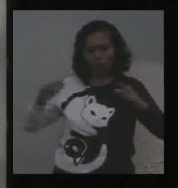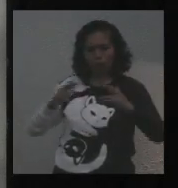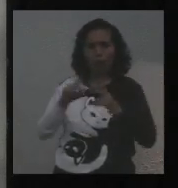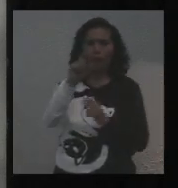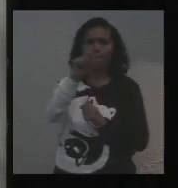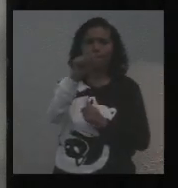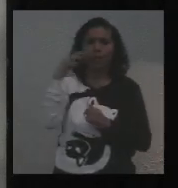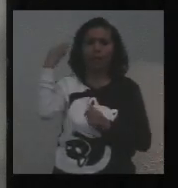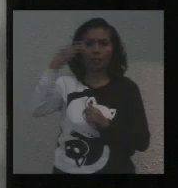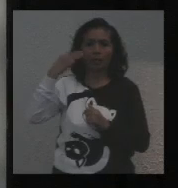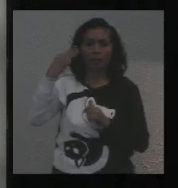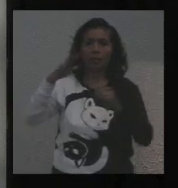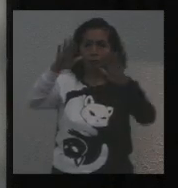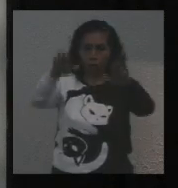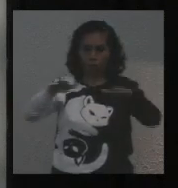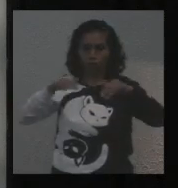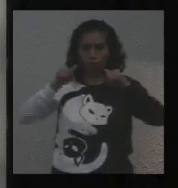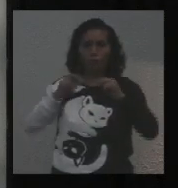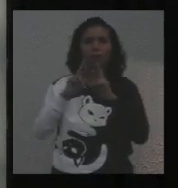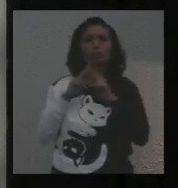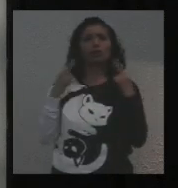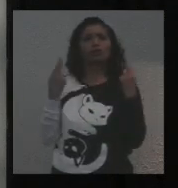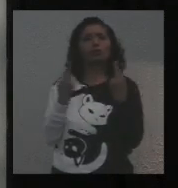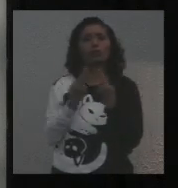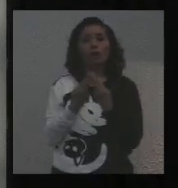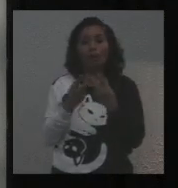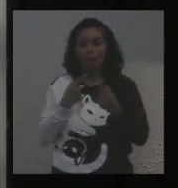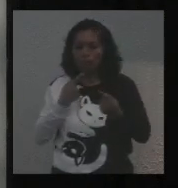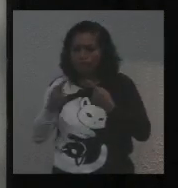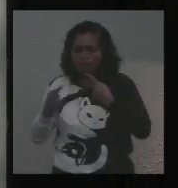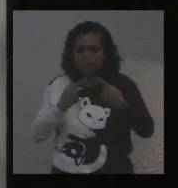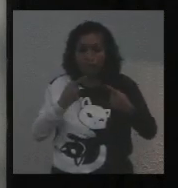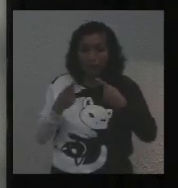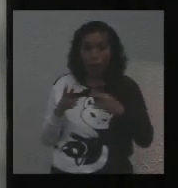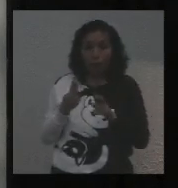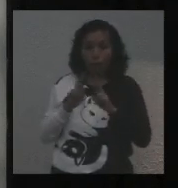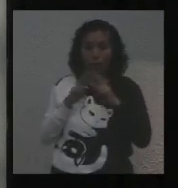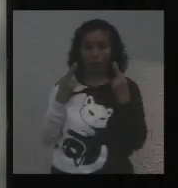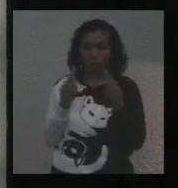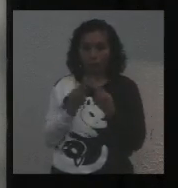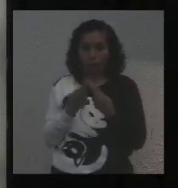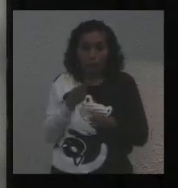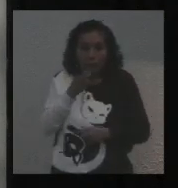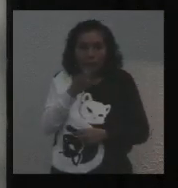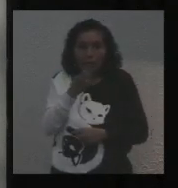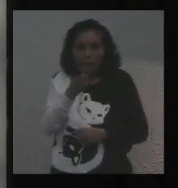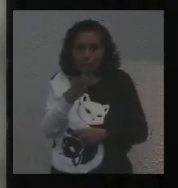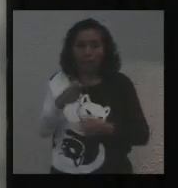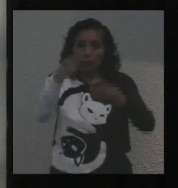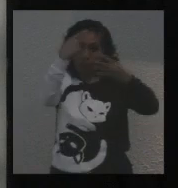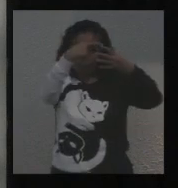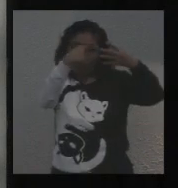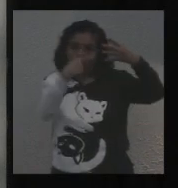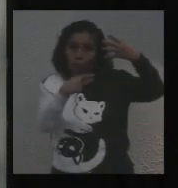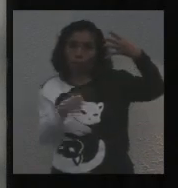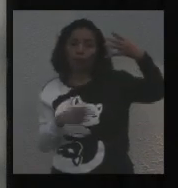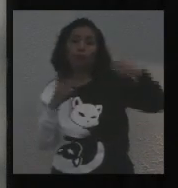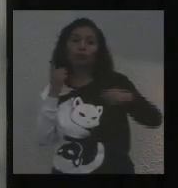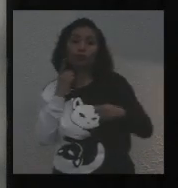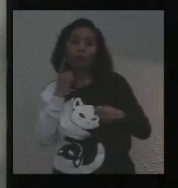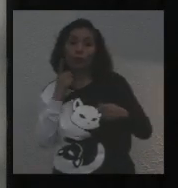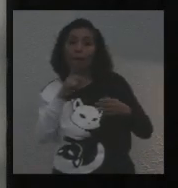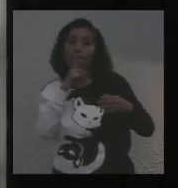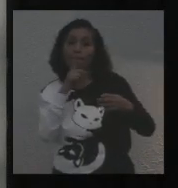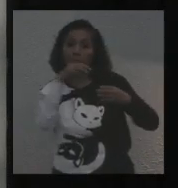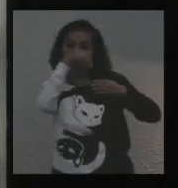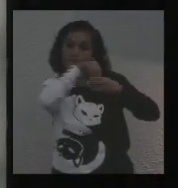el recinto señalado en la convocatoria respectiva para celebrar junta previa y nombrará de entre sus miembros en escrutinio secreto y